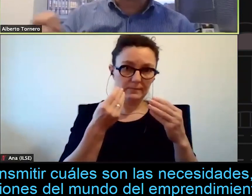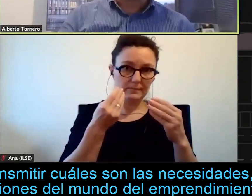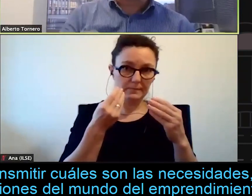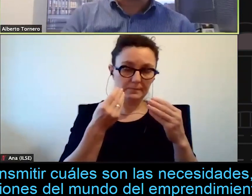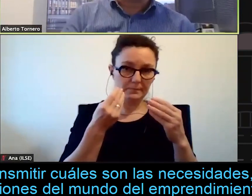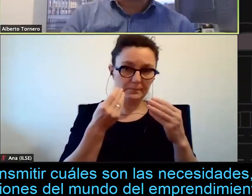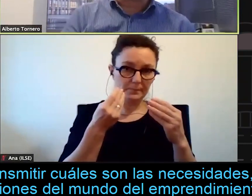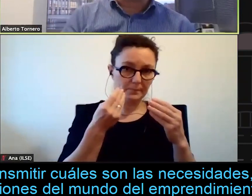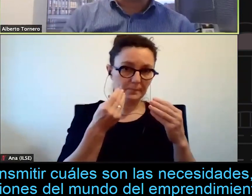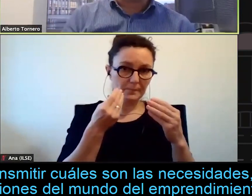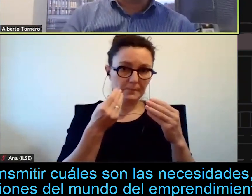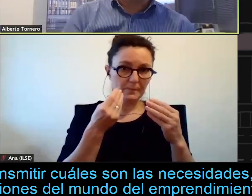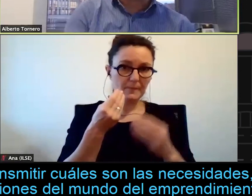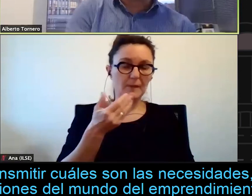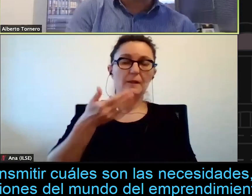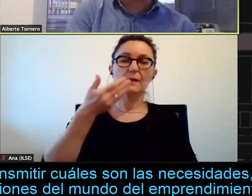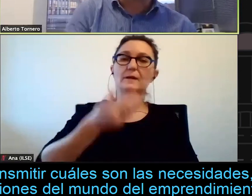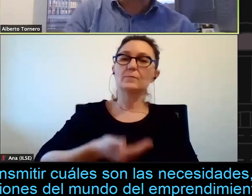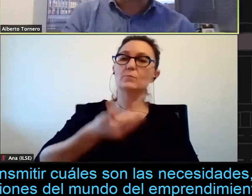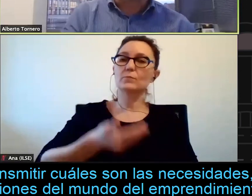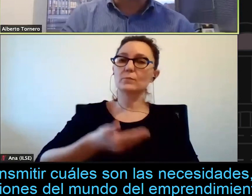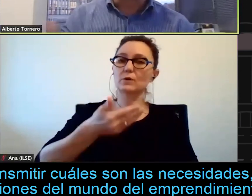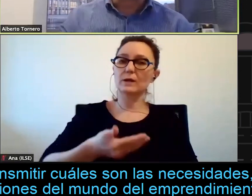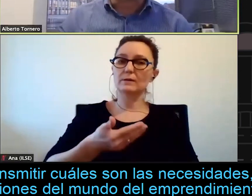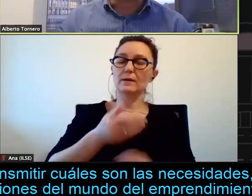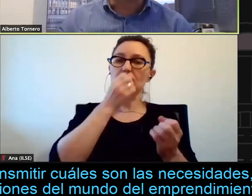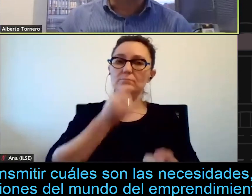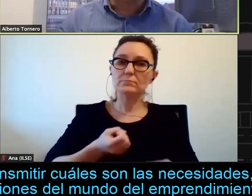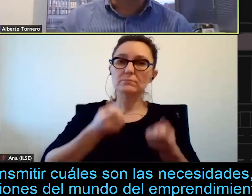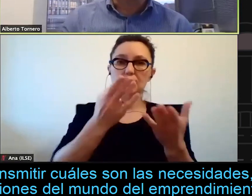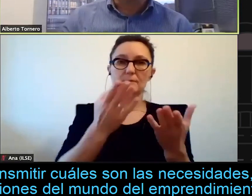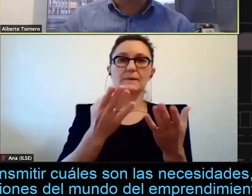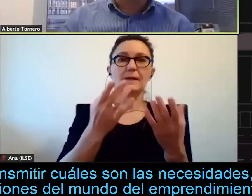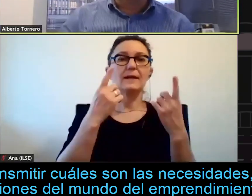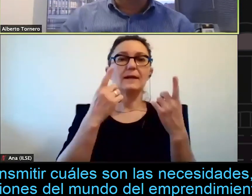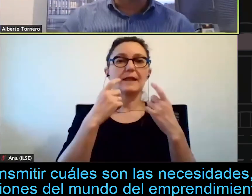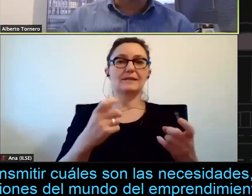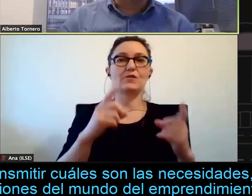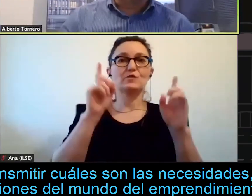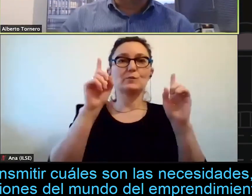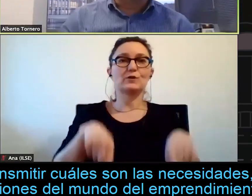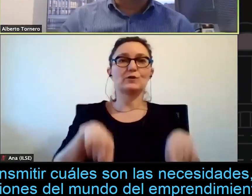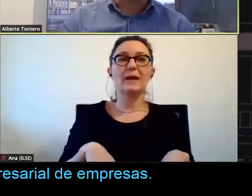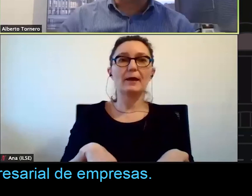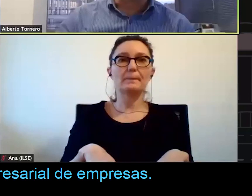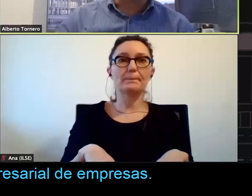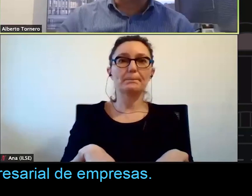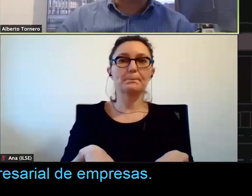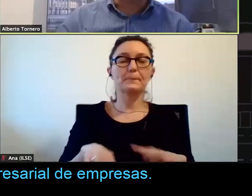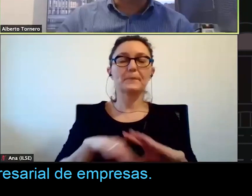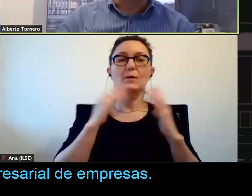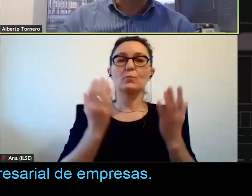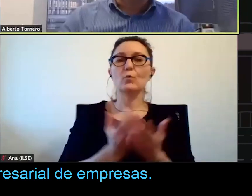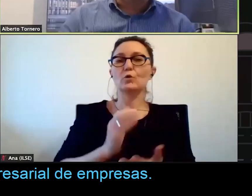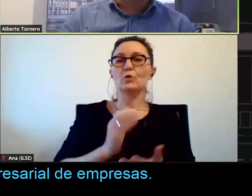transmitir cuáles son las necesidades, pero también cuáles son las aportaciones del mundo del emprendimiento y del